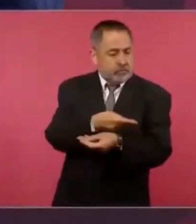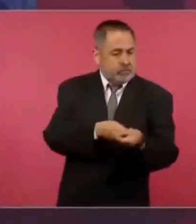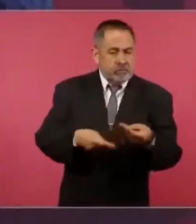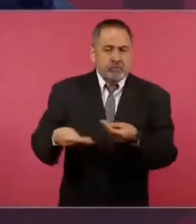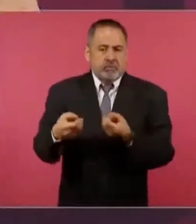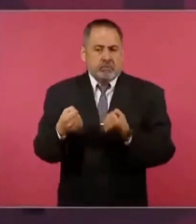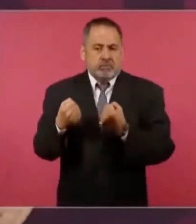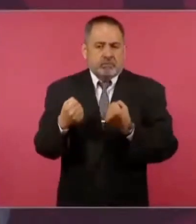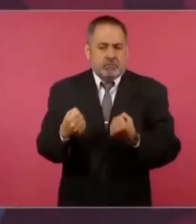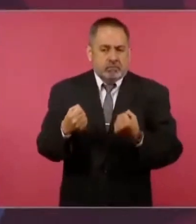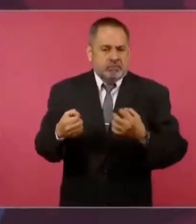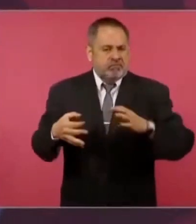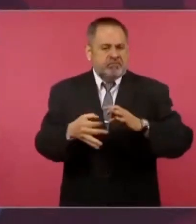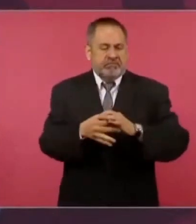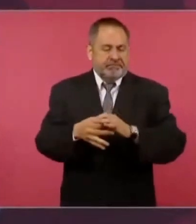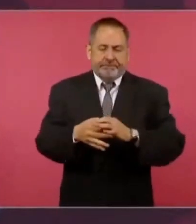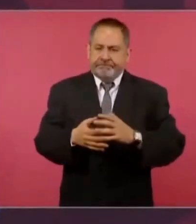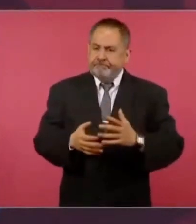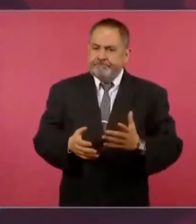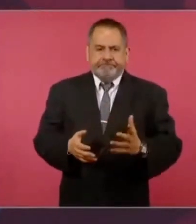mutuamente.